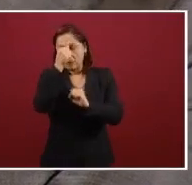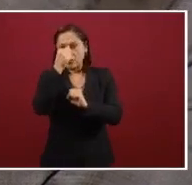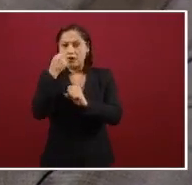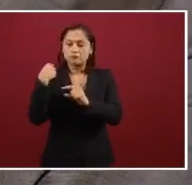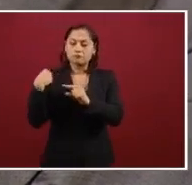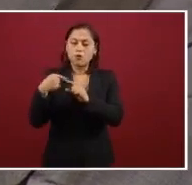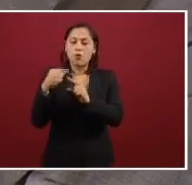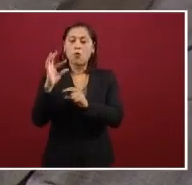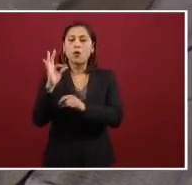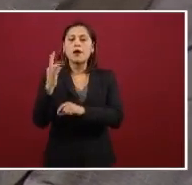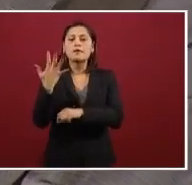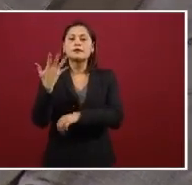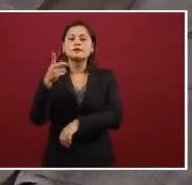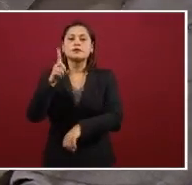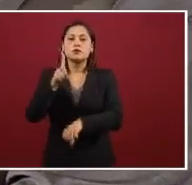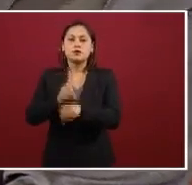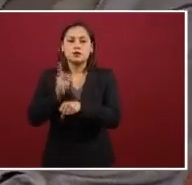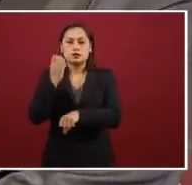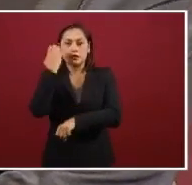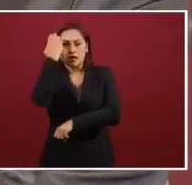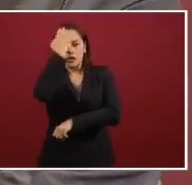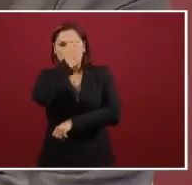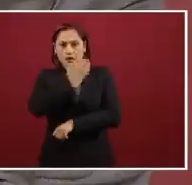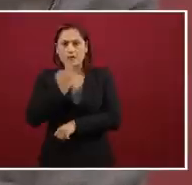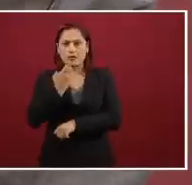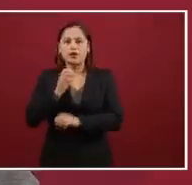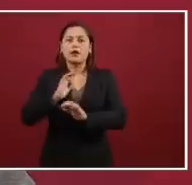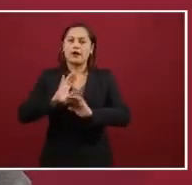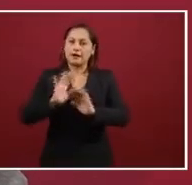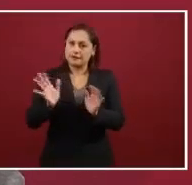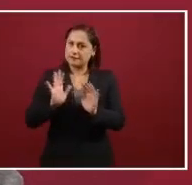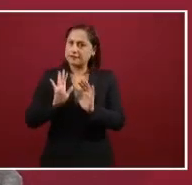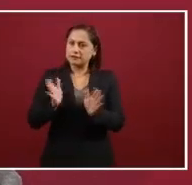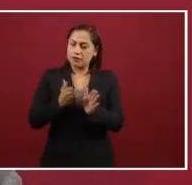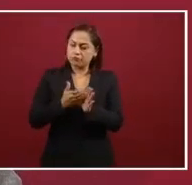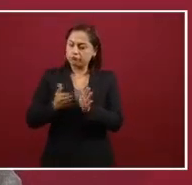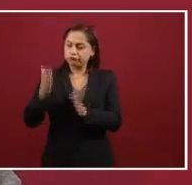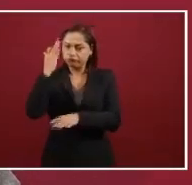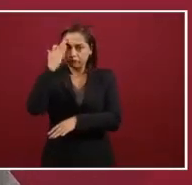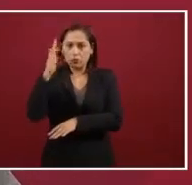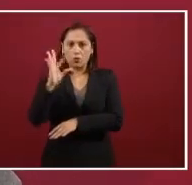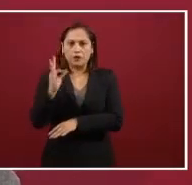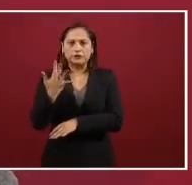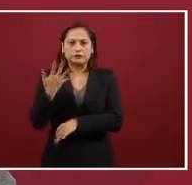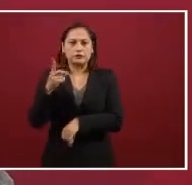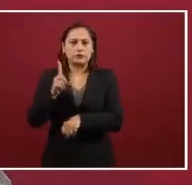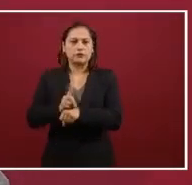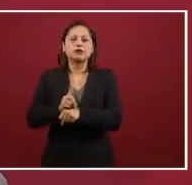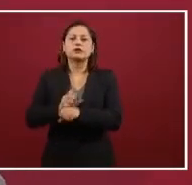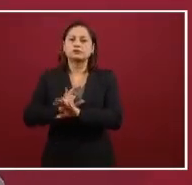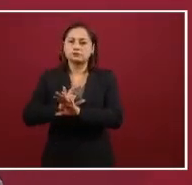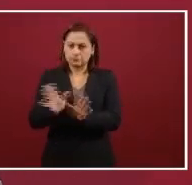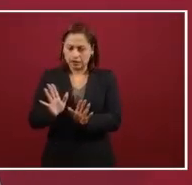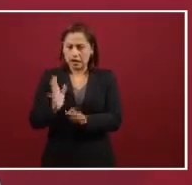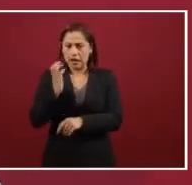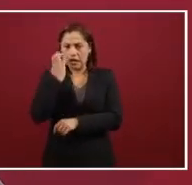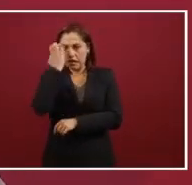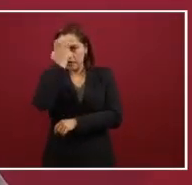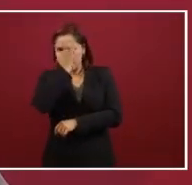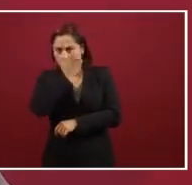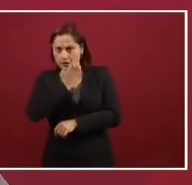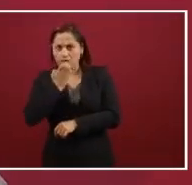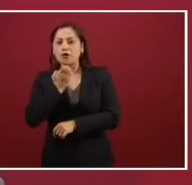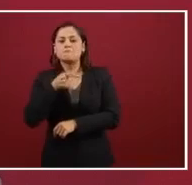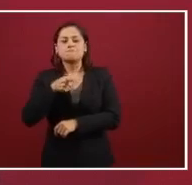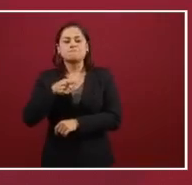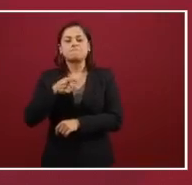días, ya transcurrieron esos 45 días y fue buena la evaluación. Y